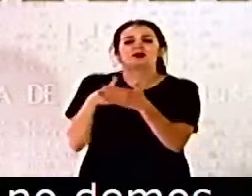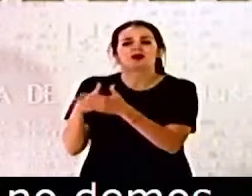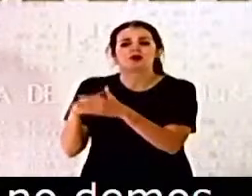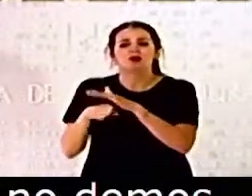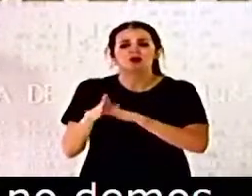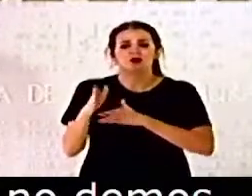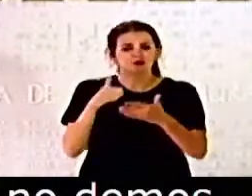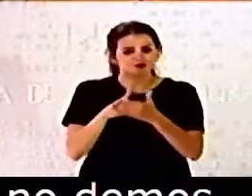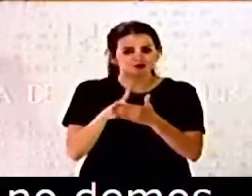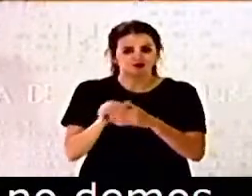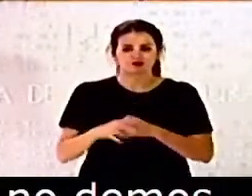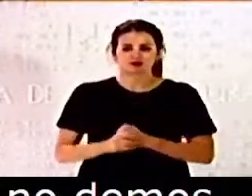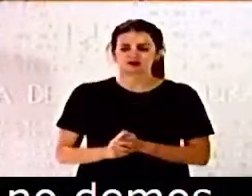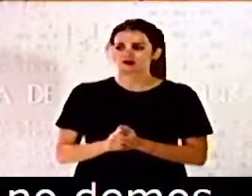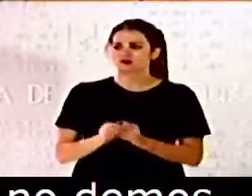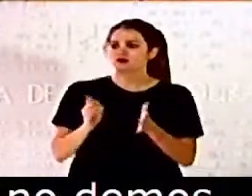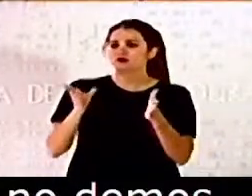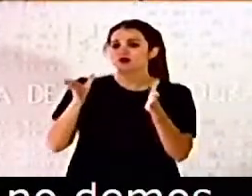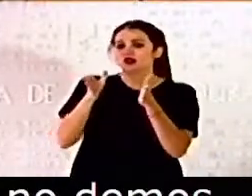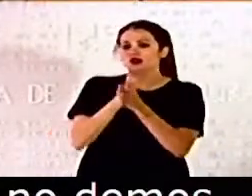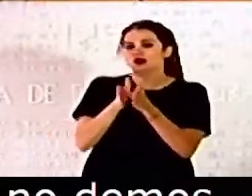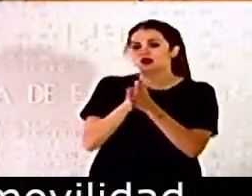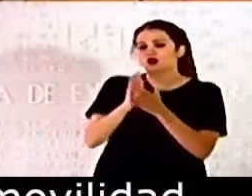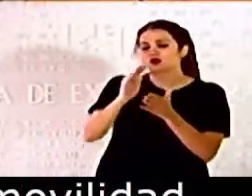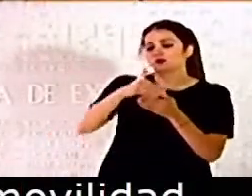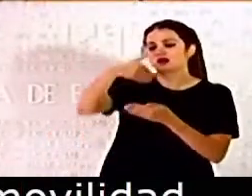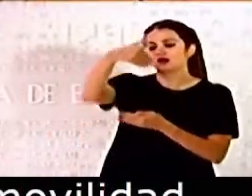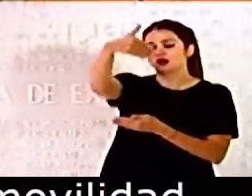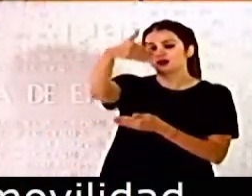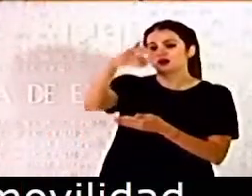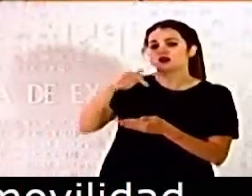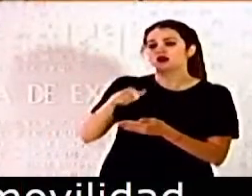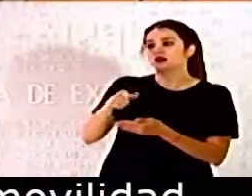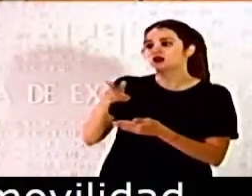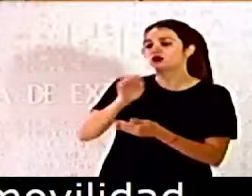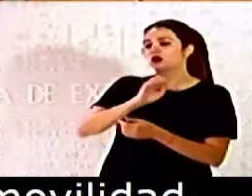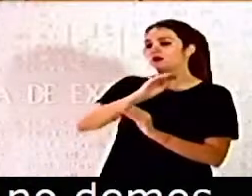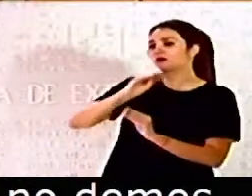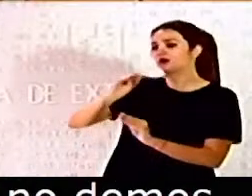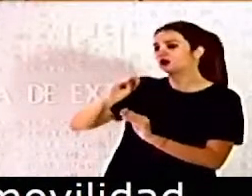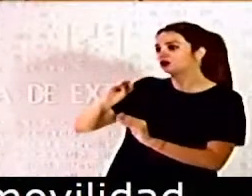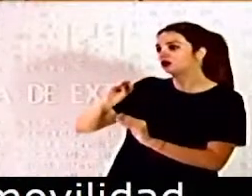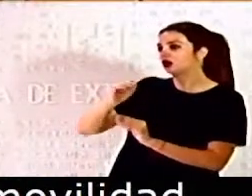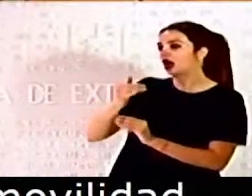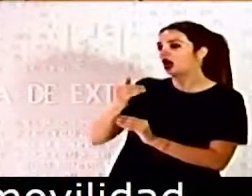El compañero del periódico La Aldaba, que está conectado, ¿tiene alguna pregunta?